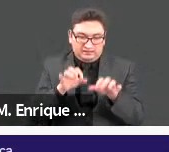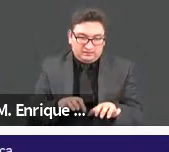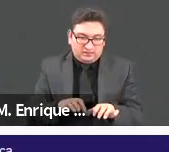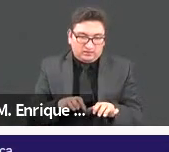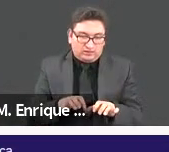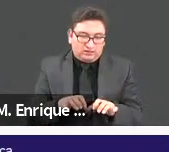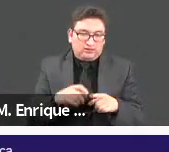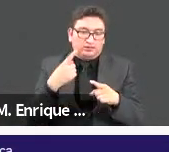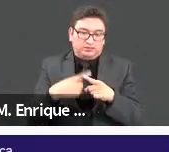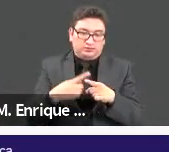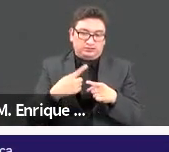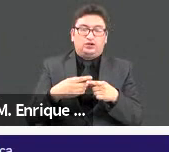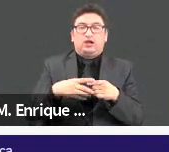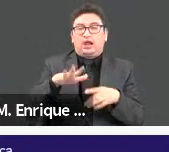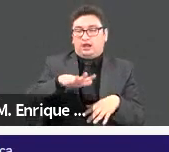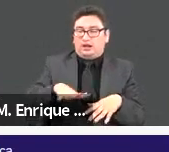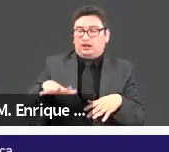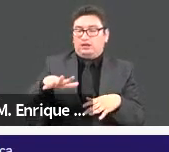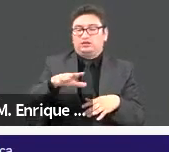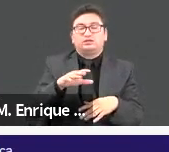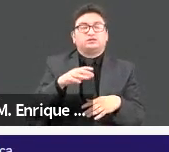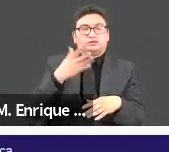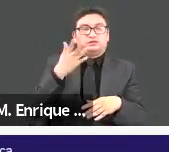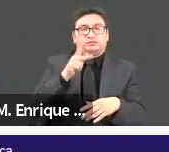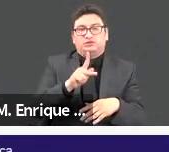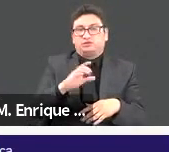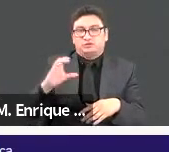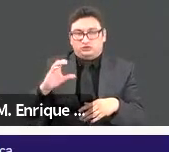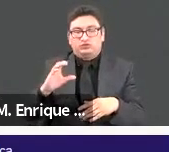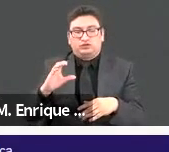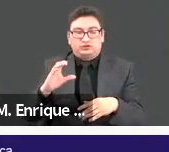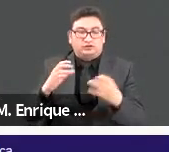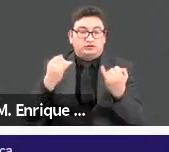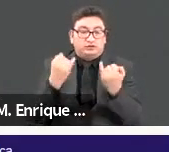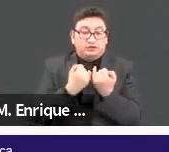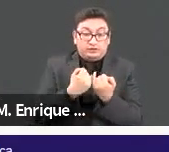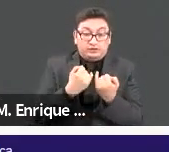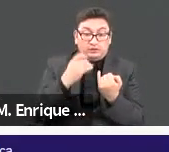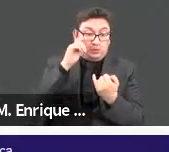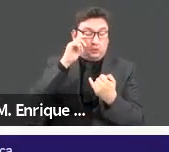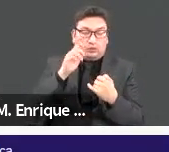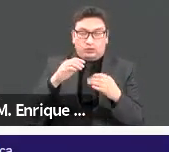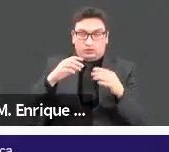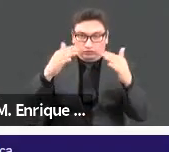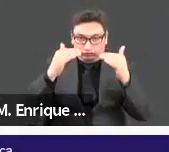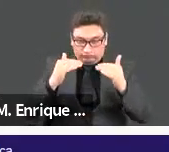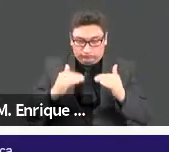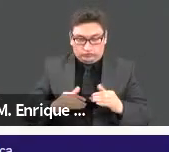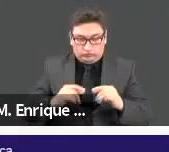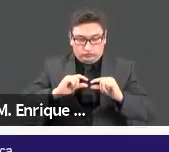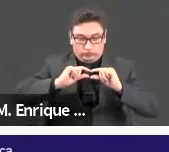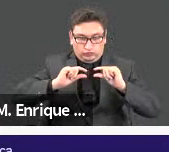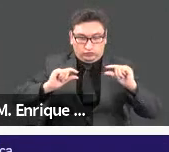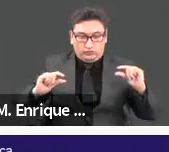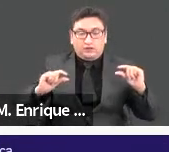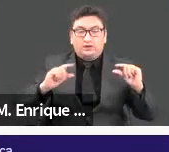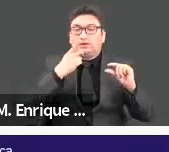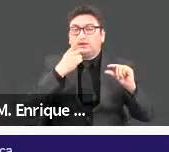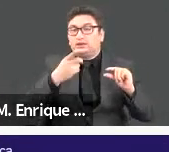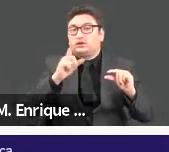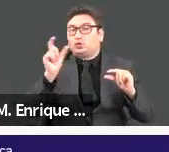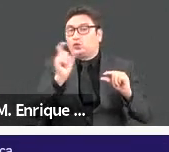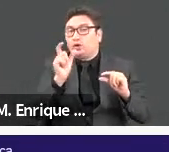por plenos de circuito, ¿sí? Y que en la parte inferior, ¿sí? Nos va a decir cuándo fue